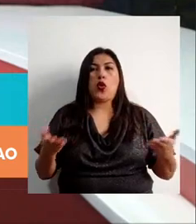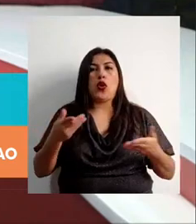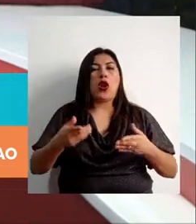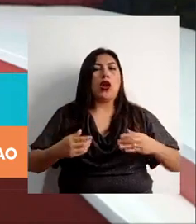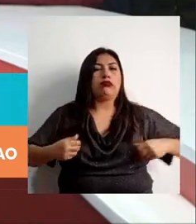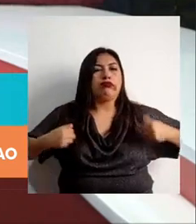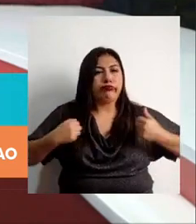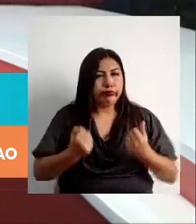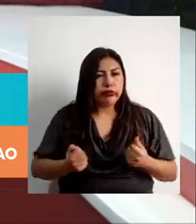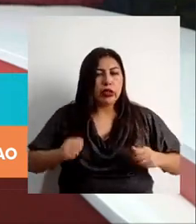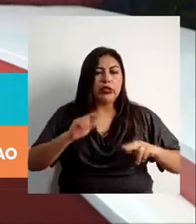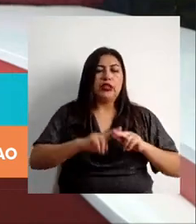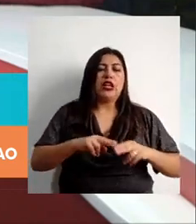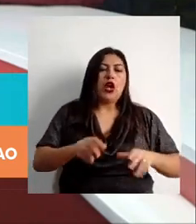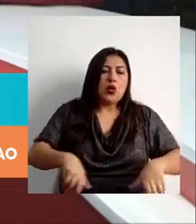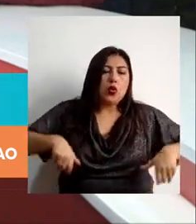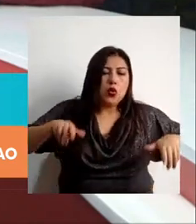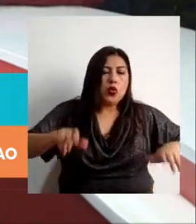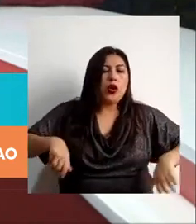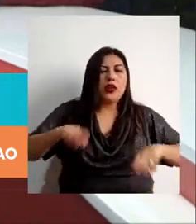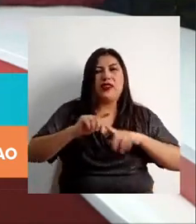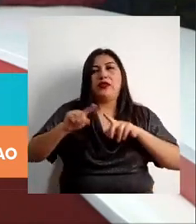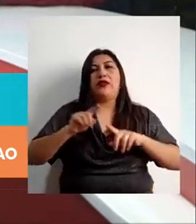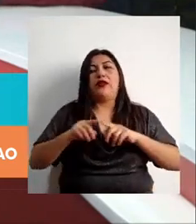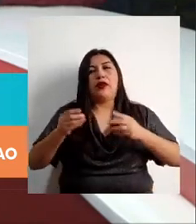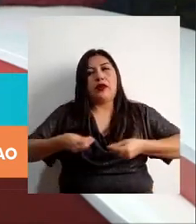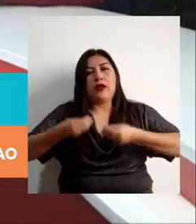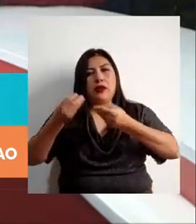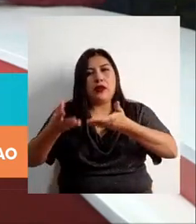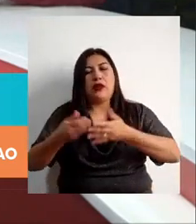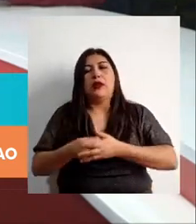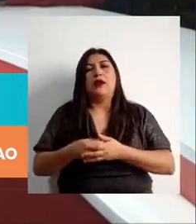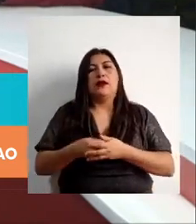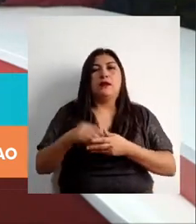para que las personas con discapacidad puedan tener un